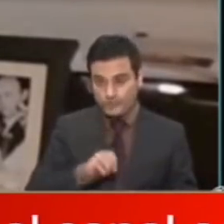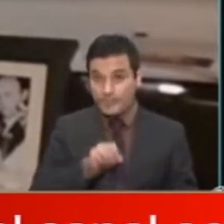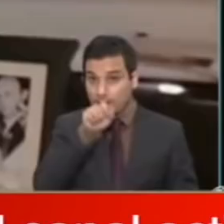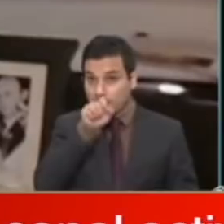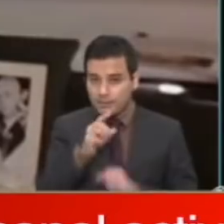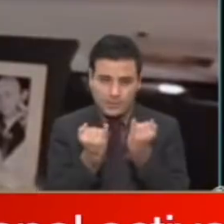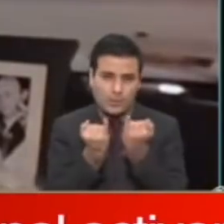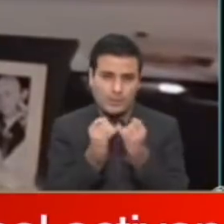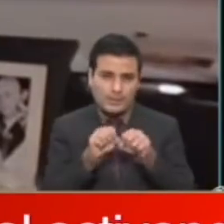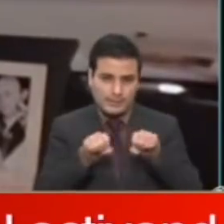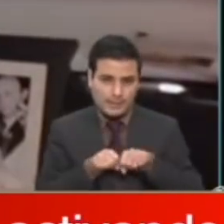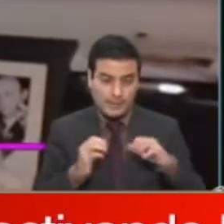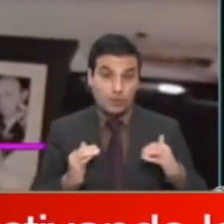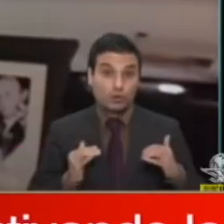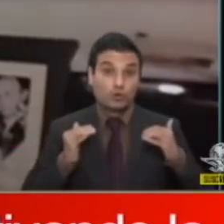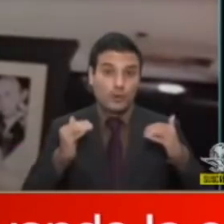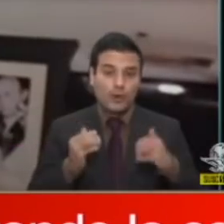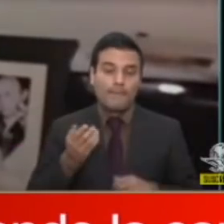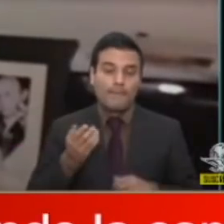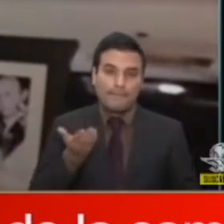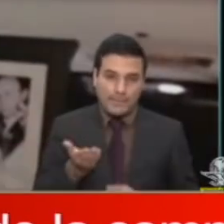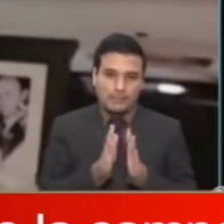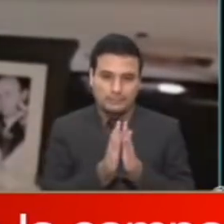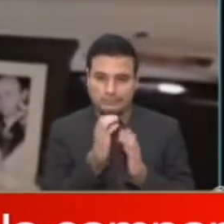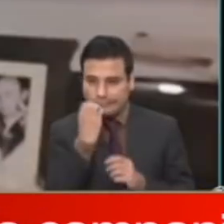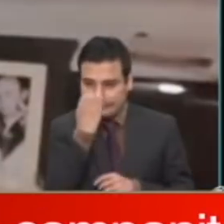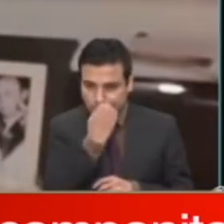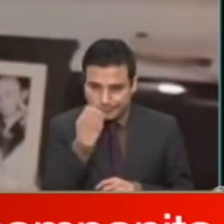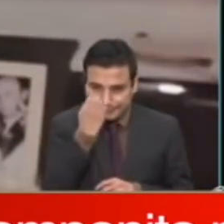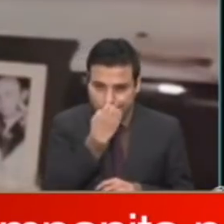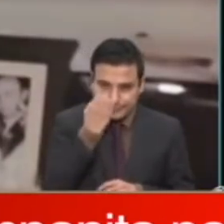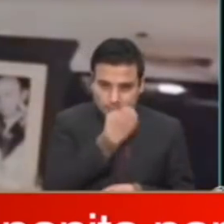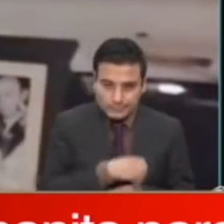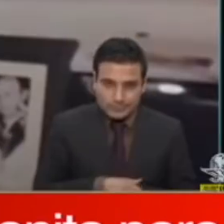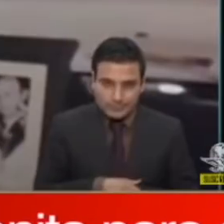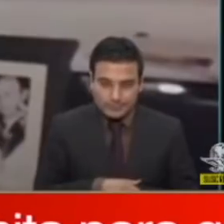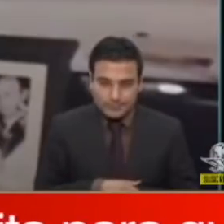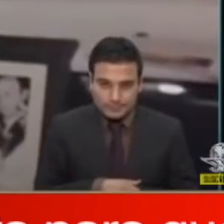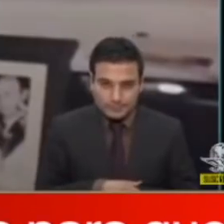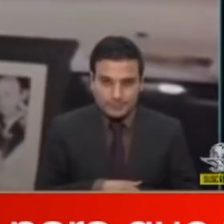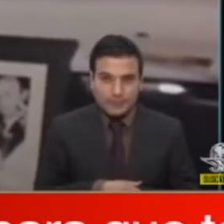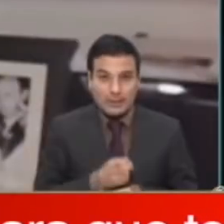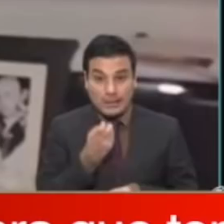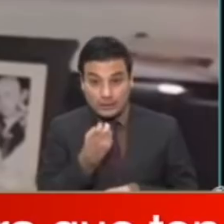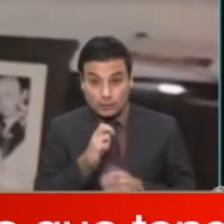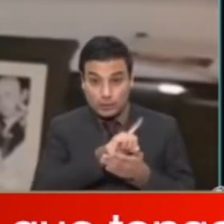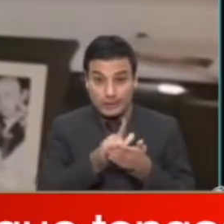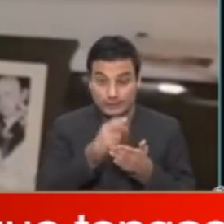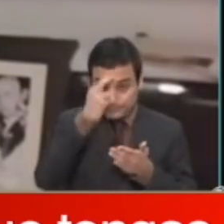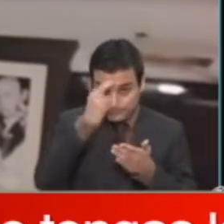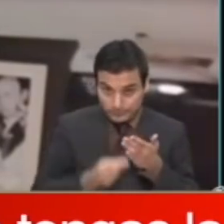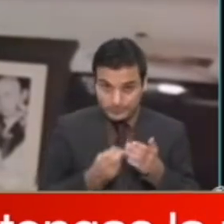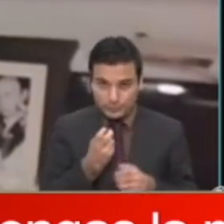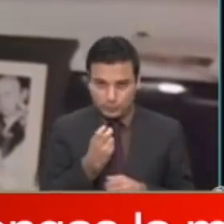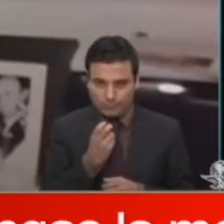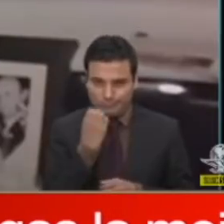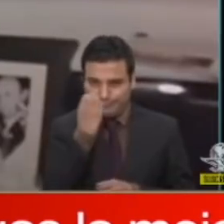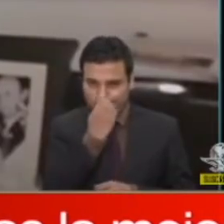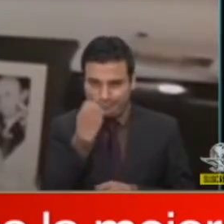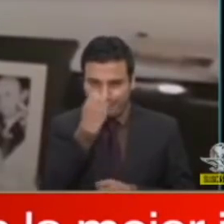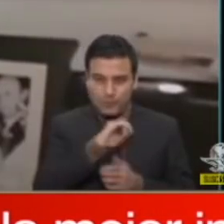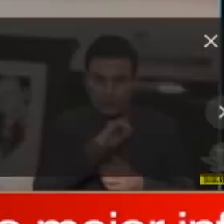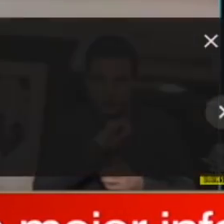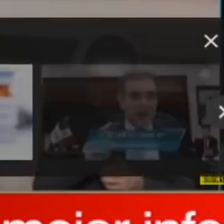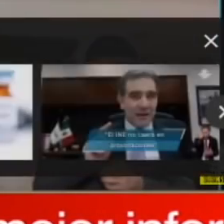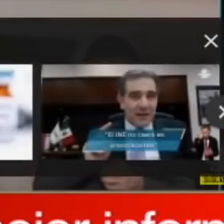19.872 pesos, y retirar la sanción de no permitir el registro de candidatura, iniciativa que se descartó con la aprobación del